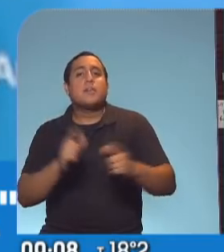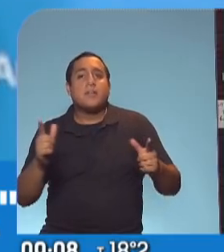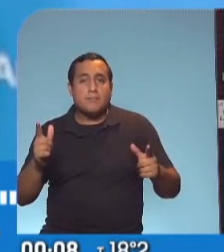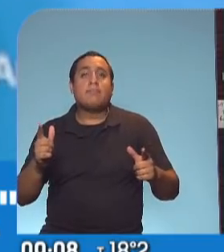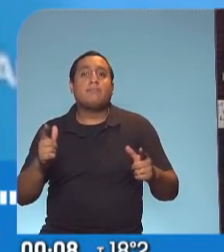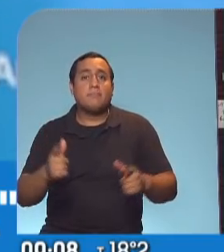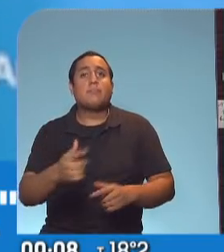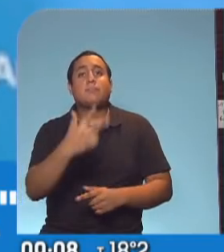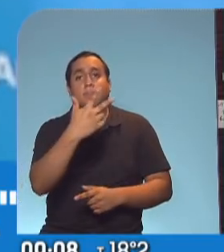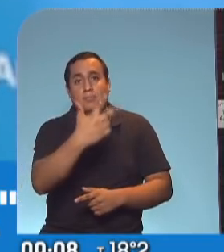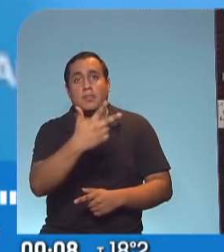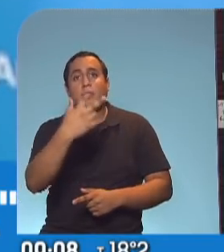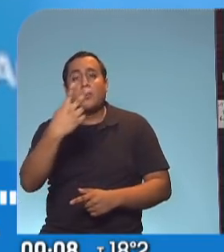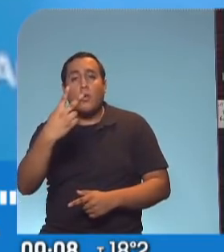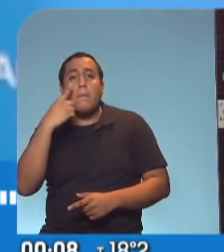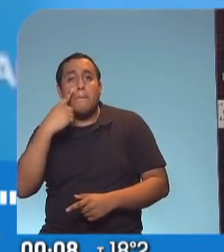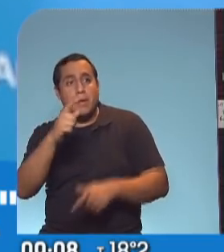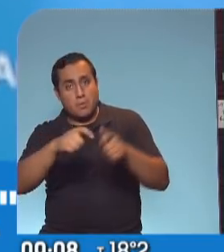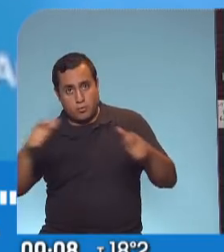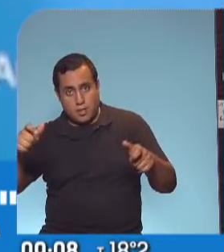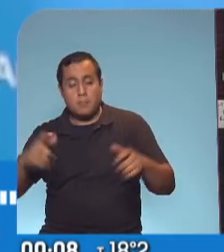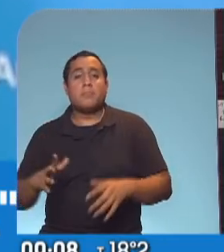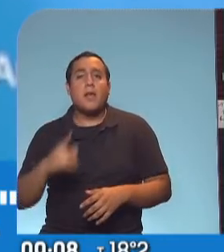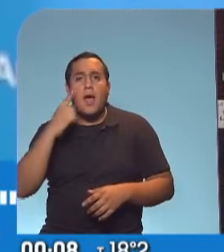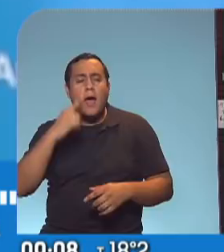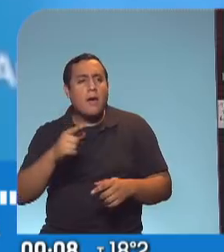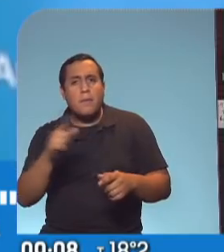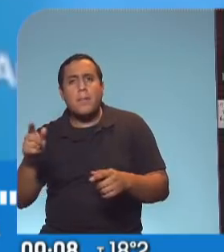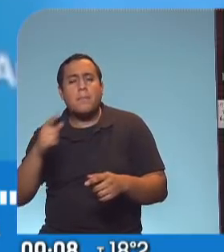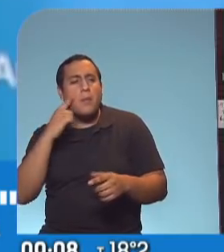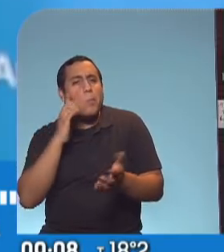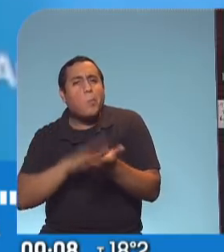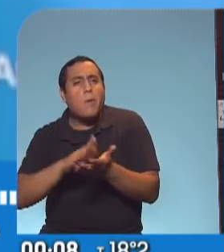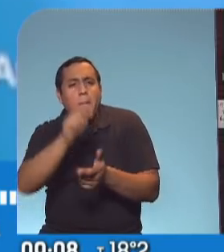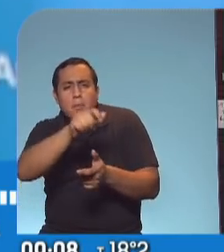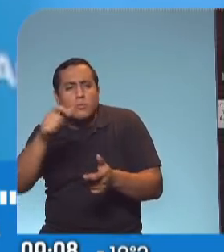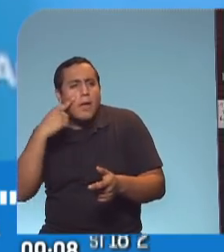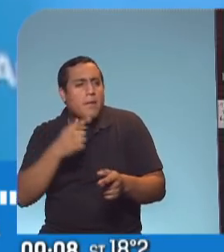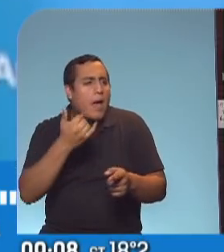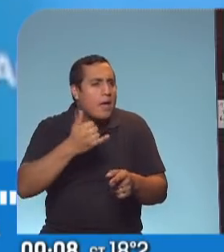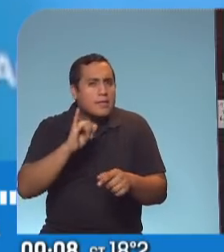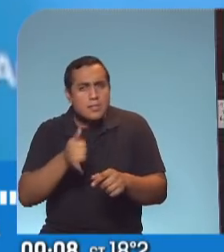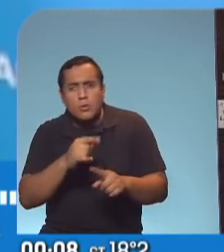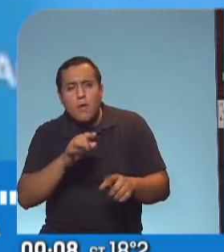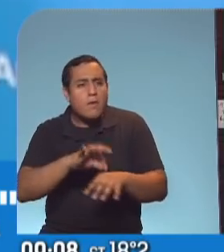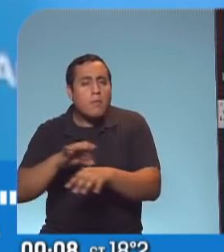32.414 casos. La cantidad de test que se han realizado en Argentina, acumulado a la fecha, son